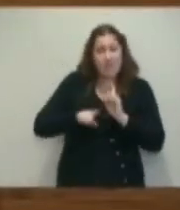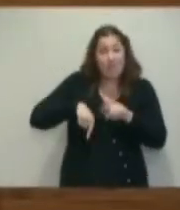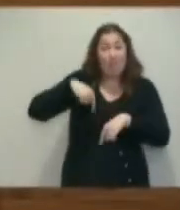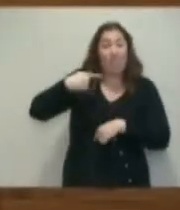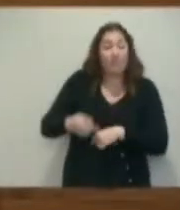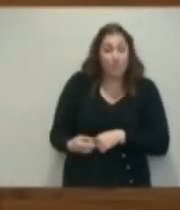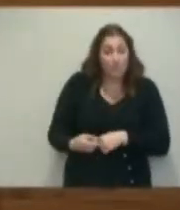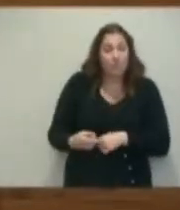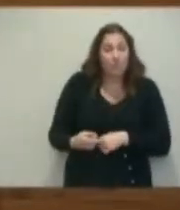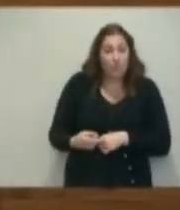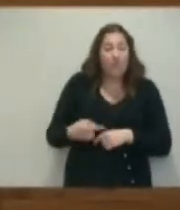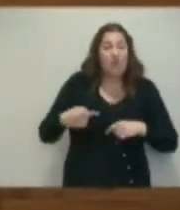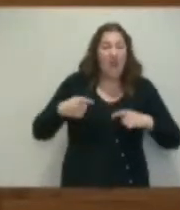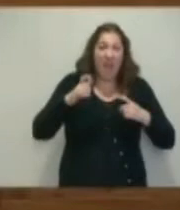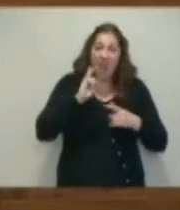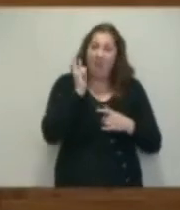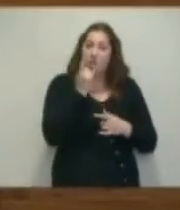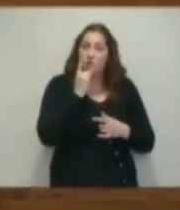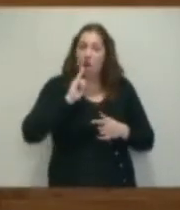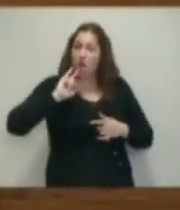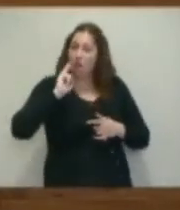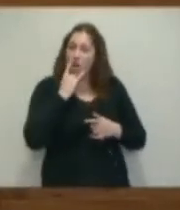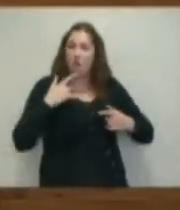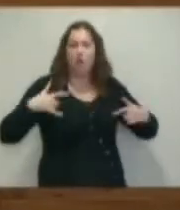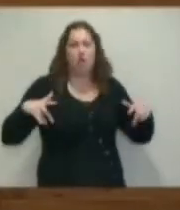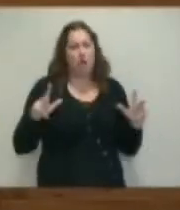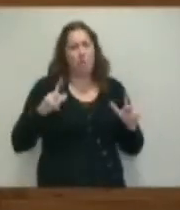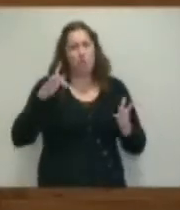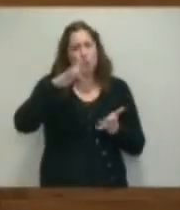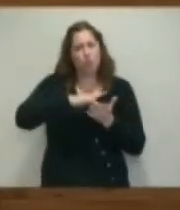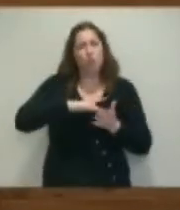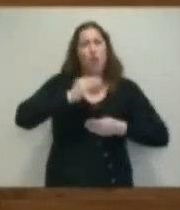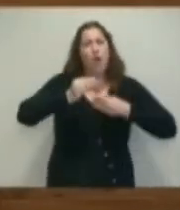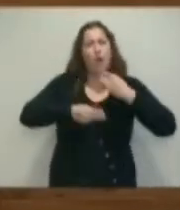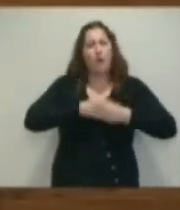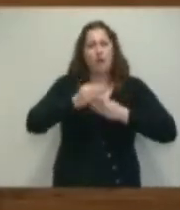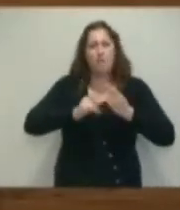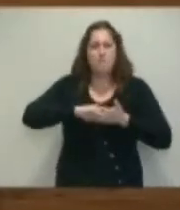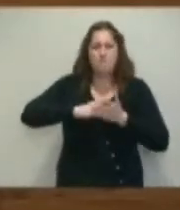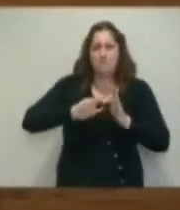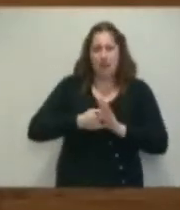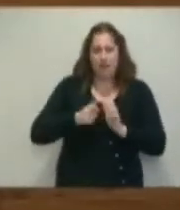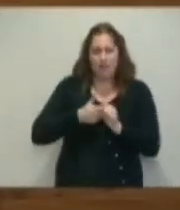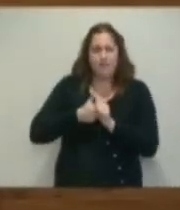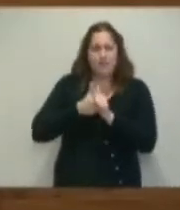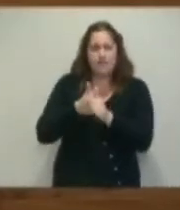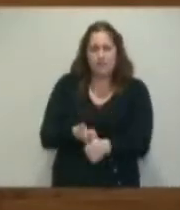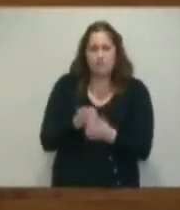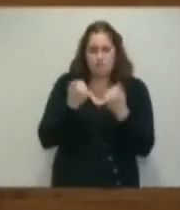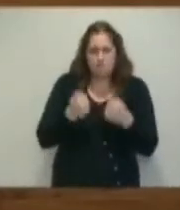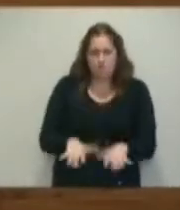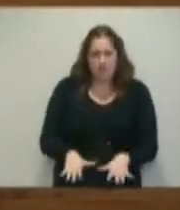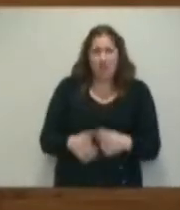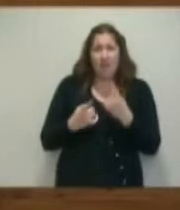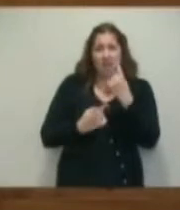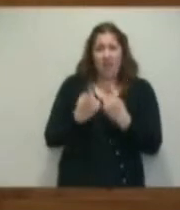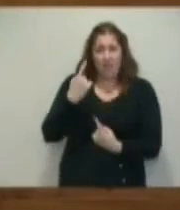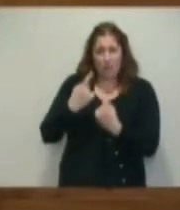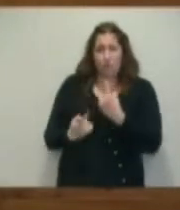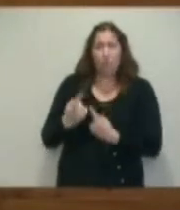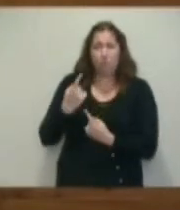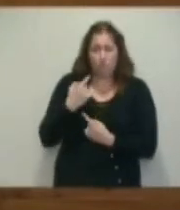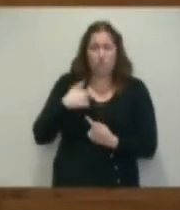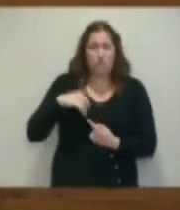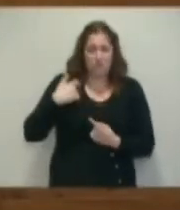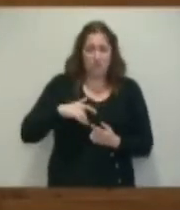puso de manifiesto graves errores cometidos en su ejecución, en la planificación y en el seguimiento. Algunos de ellos han sido puestos de manifiesto aquí por